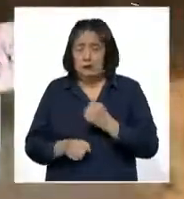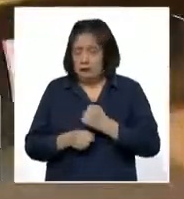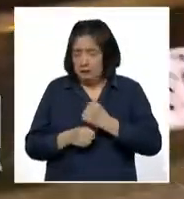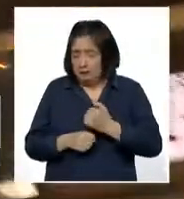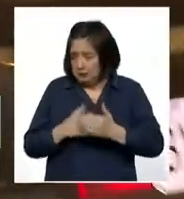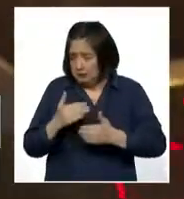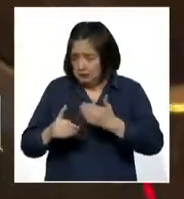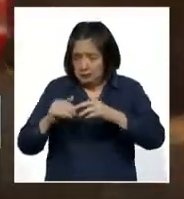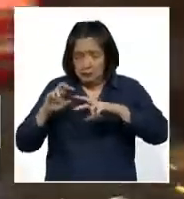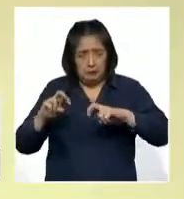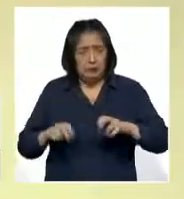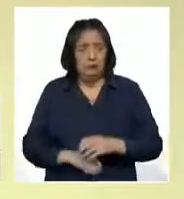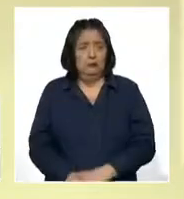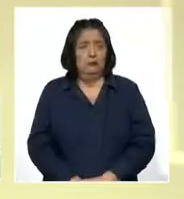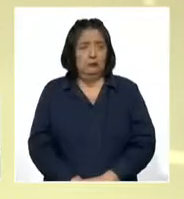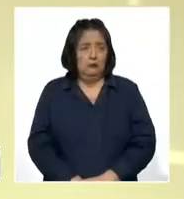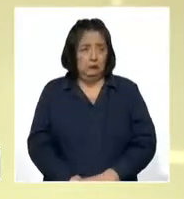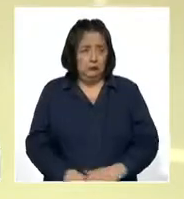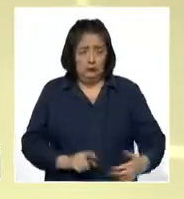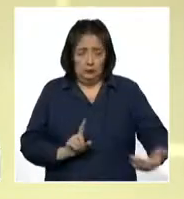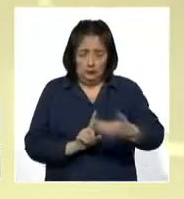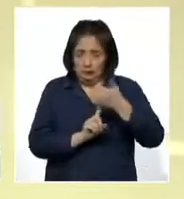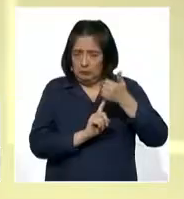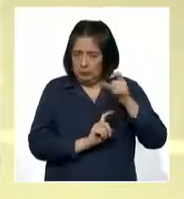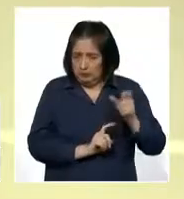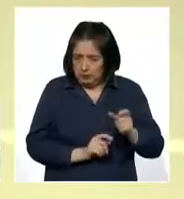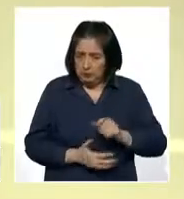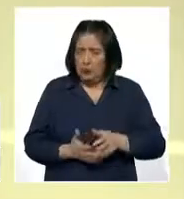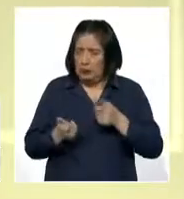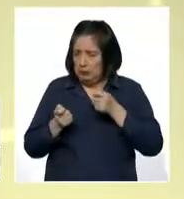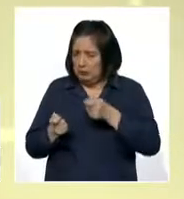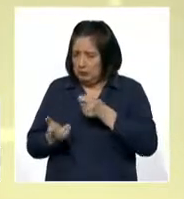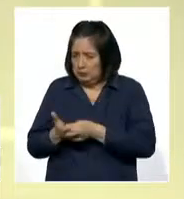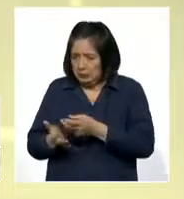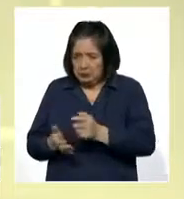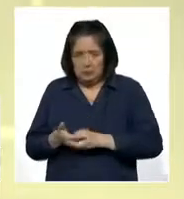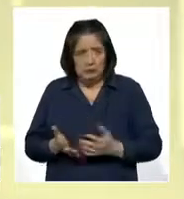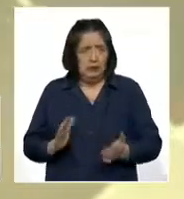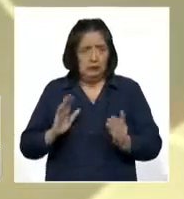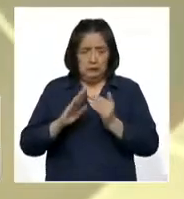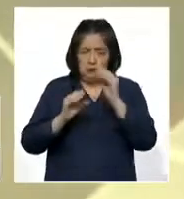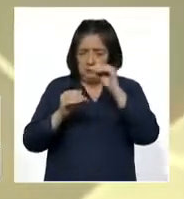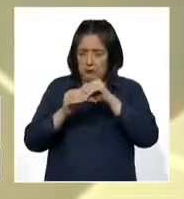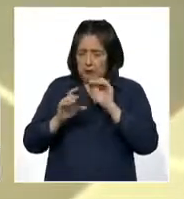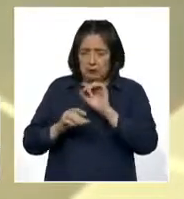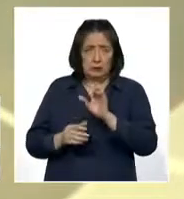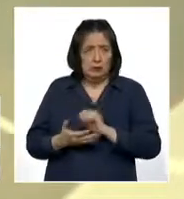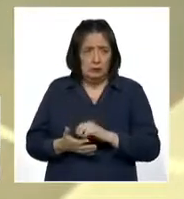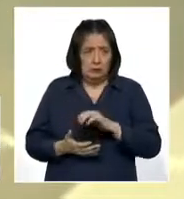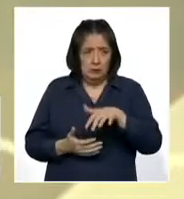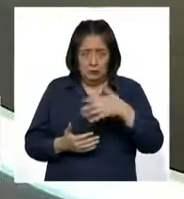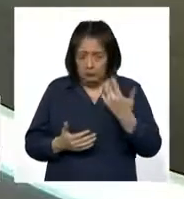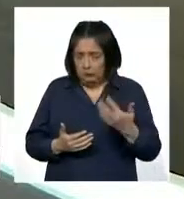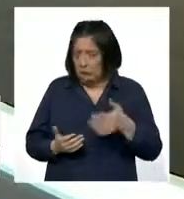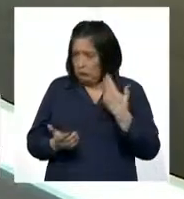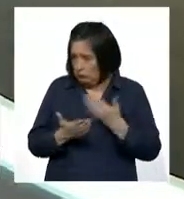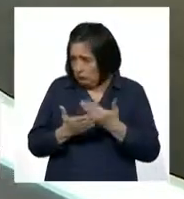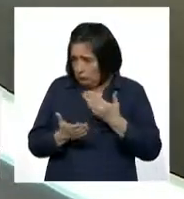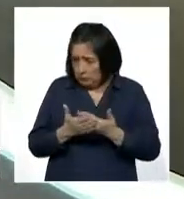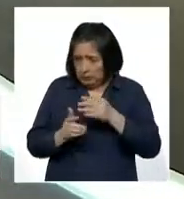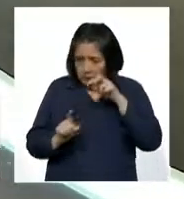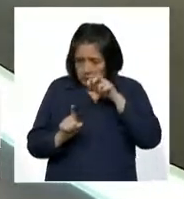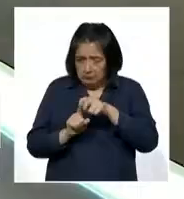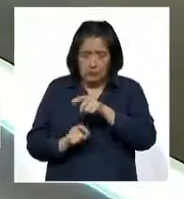de investigación. Secuestran a una persona o extorsionan y dan unas cuentas de destino. Cuando exista flagrancia del